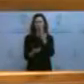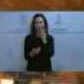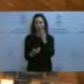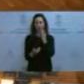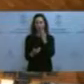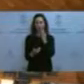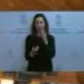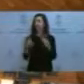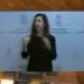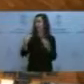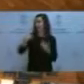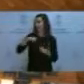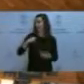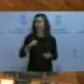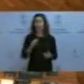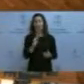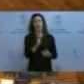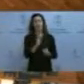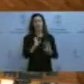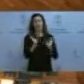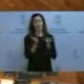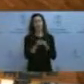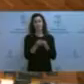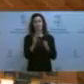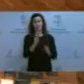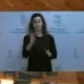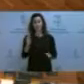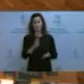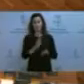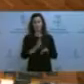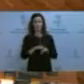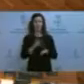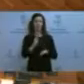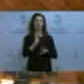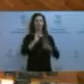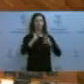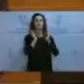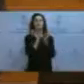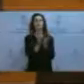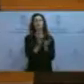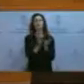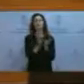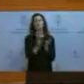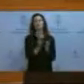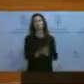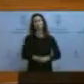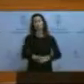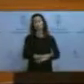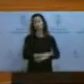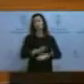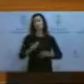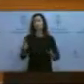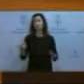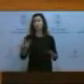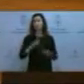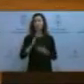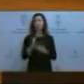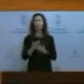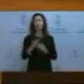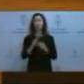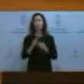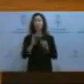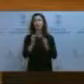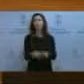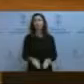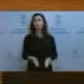Gracias, presidente. La pregunta del Grupo Parlamentario Popular al Consejo de Gobierno es ¿cuál ha sido el perjuicio económico total que se ha producido en